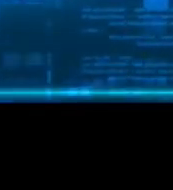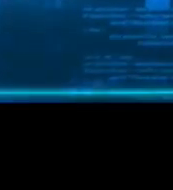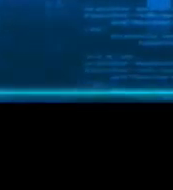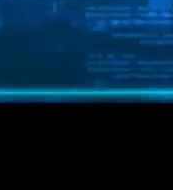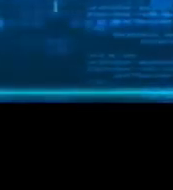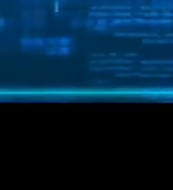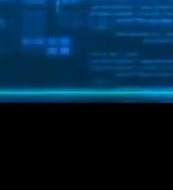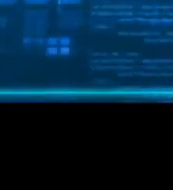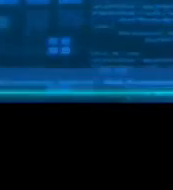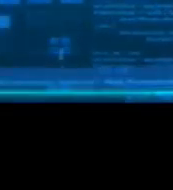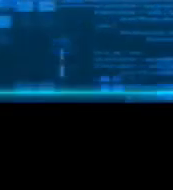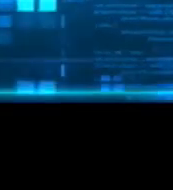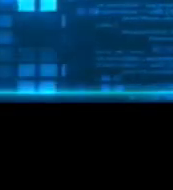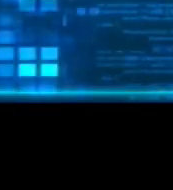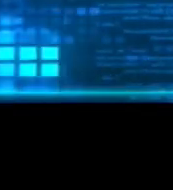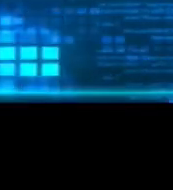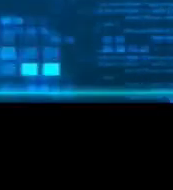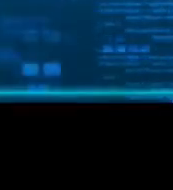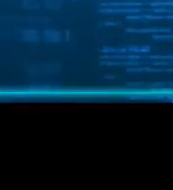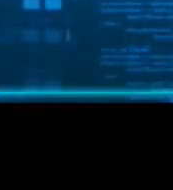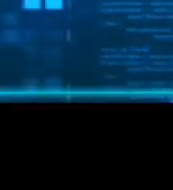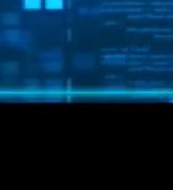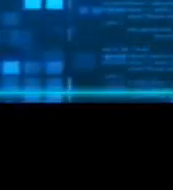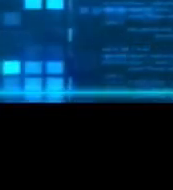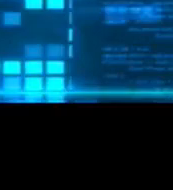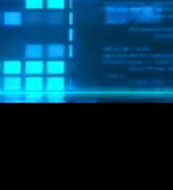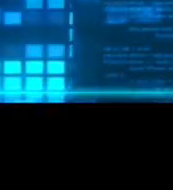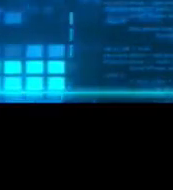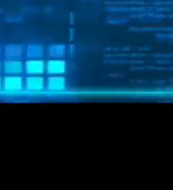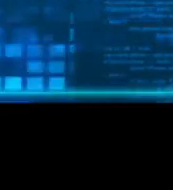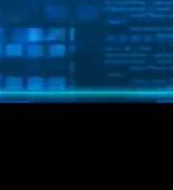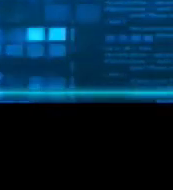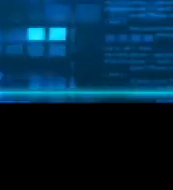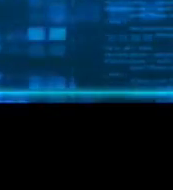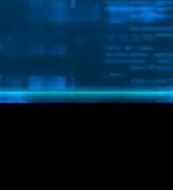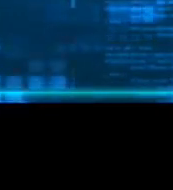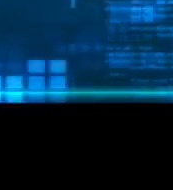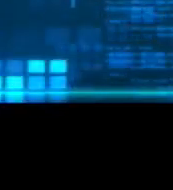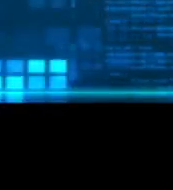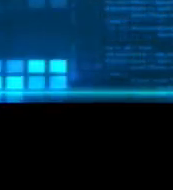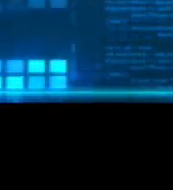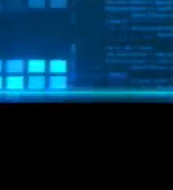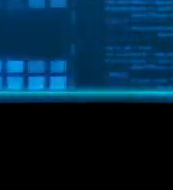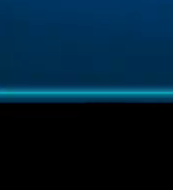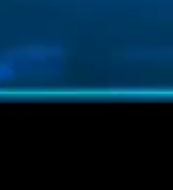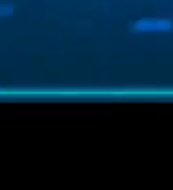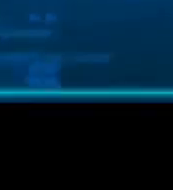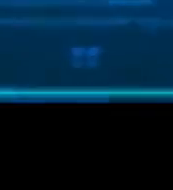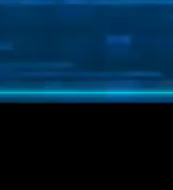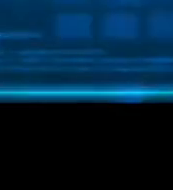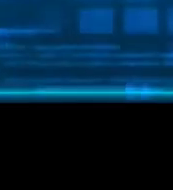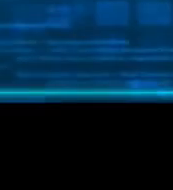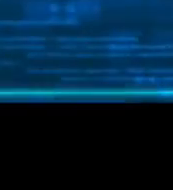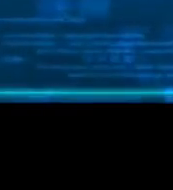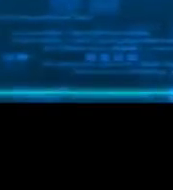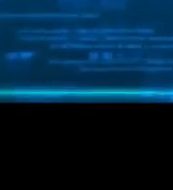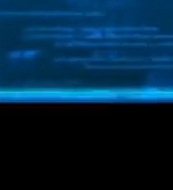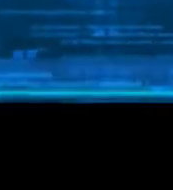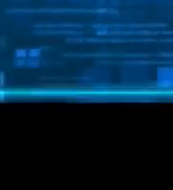redes sociales utilizando el hhc 40 y recuerda esto es Colombia